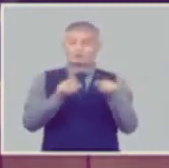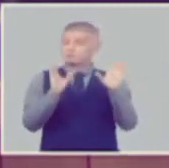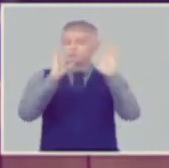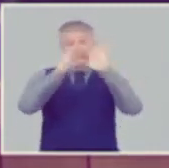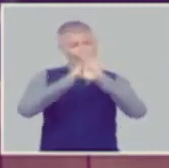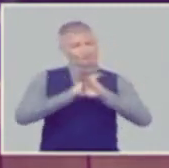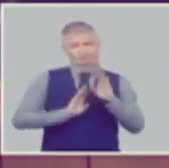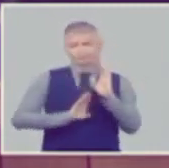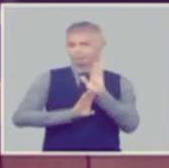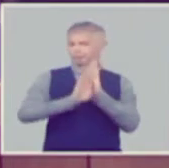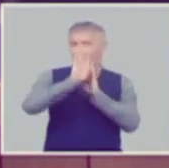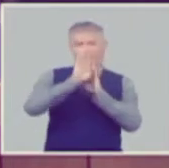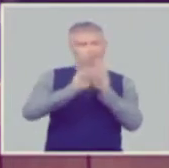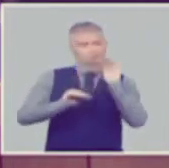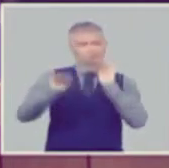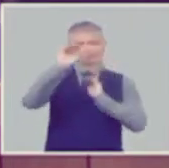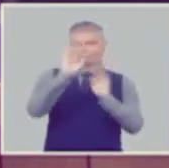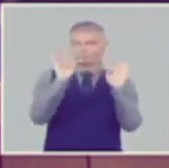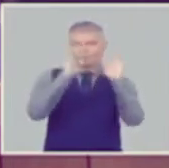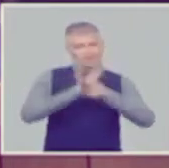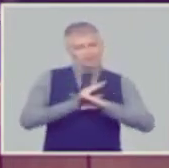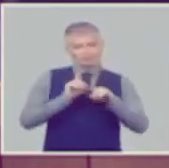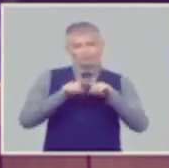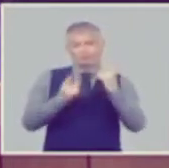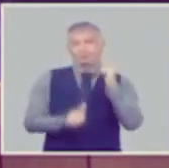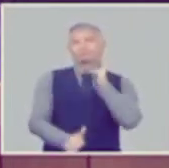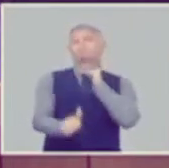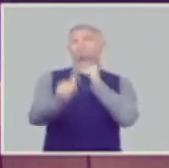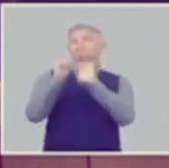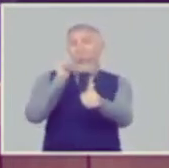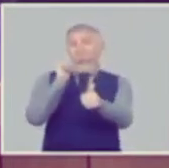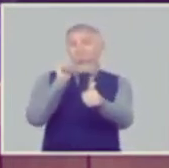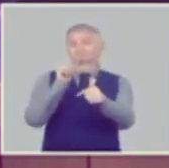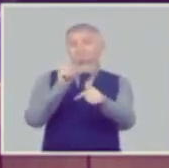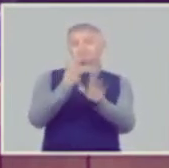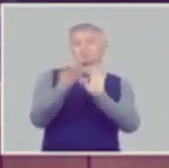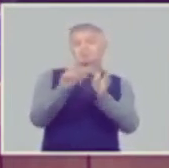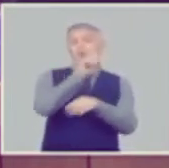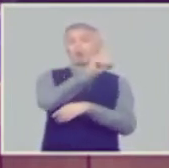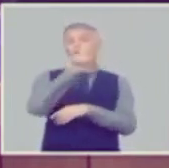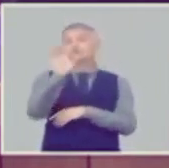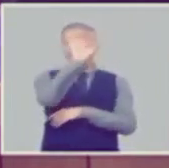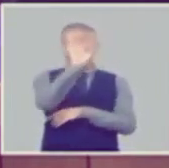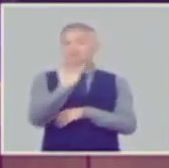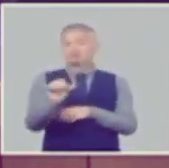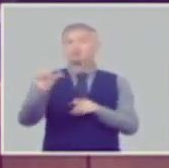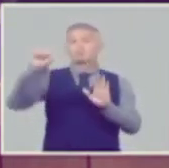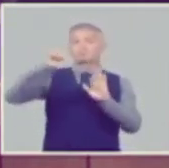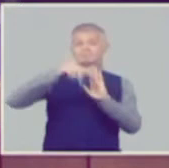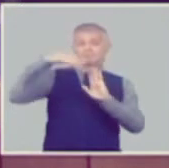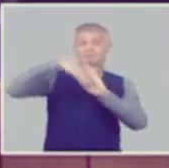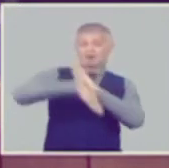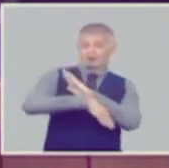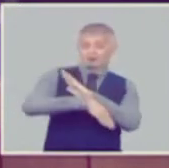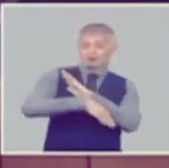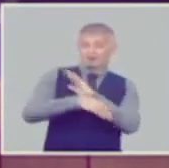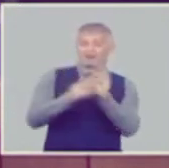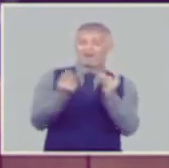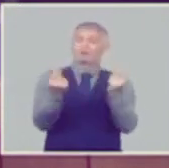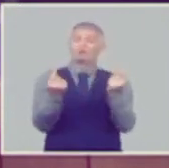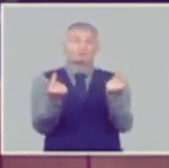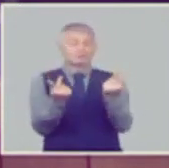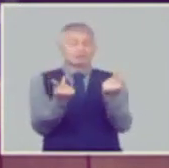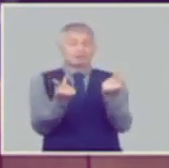crecimiento. Como se ha informado aquí, se decrecerá alrededor de un 11%. Cae la economía, pero no se